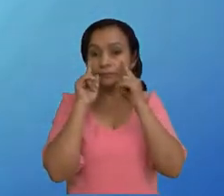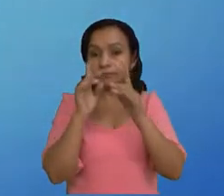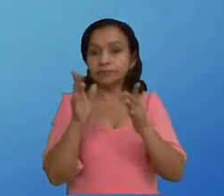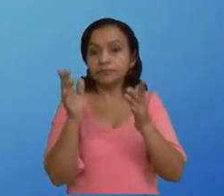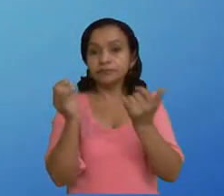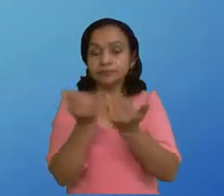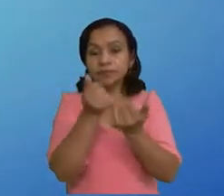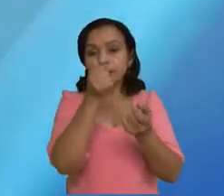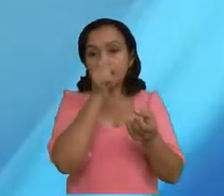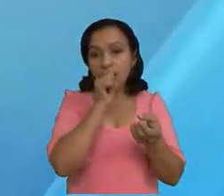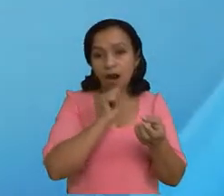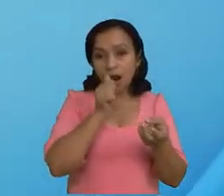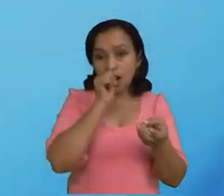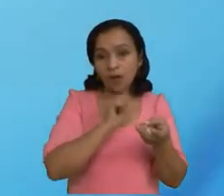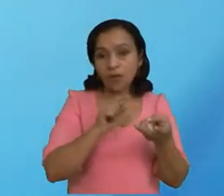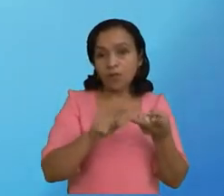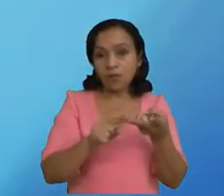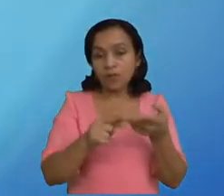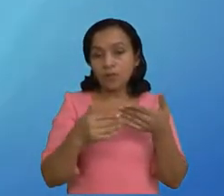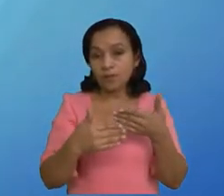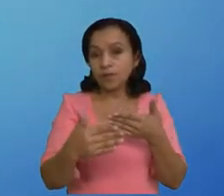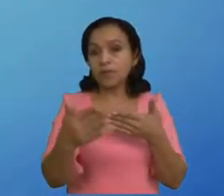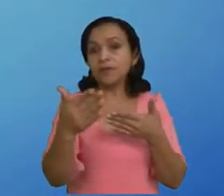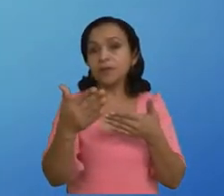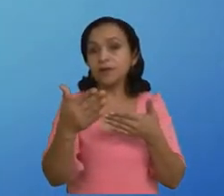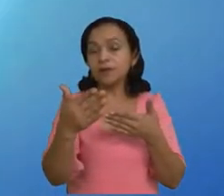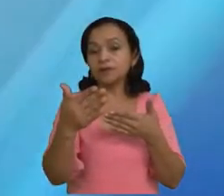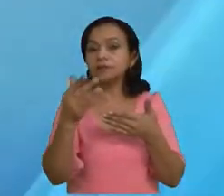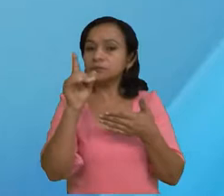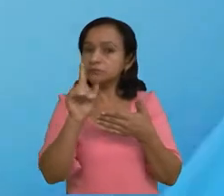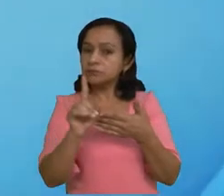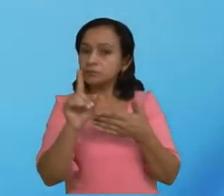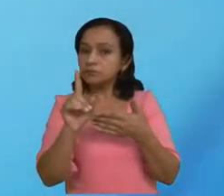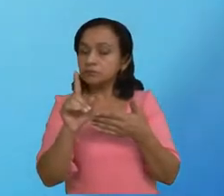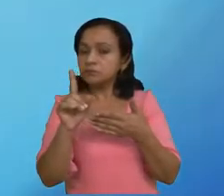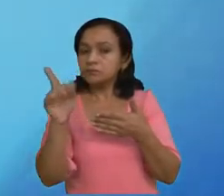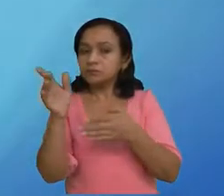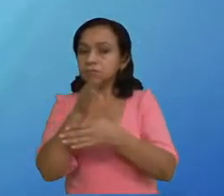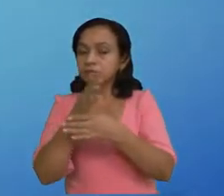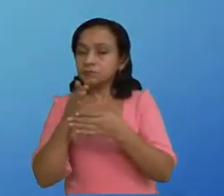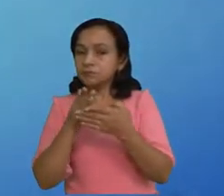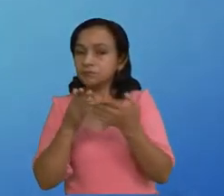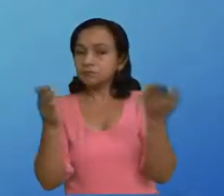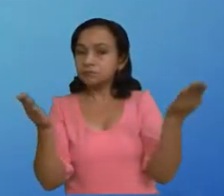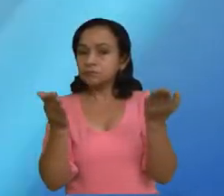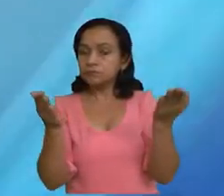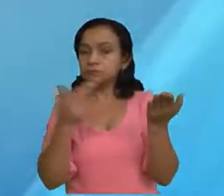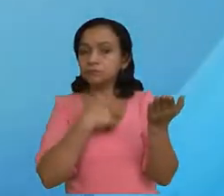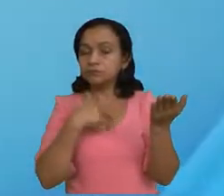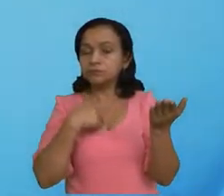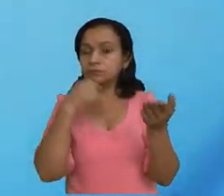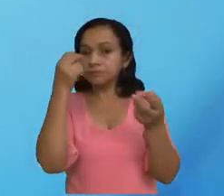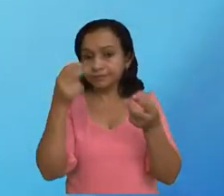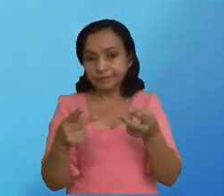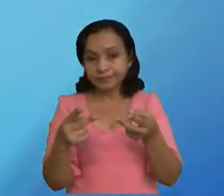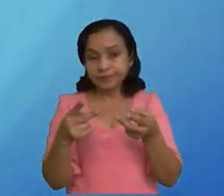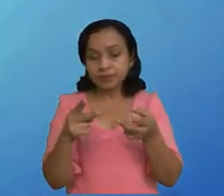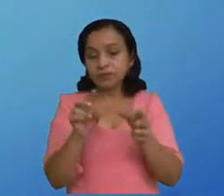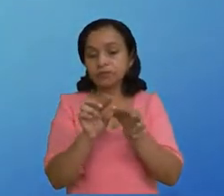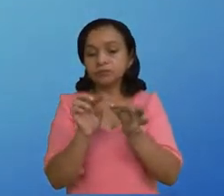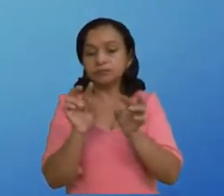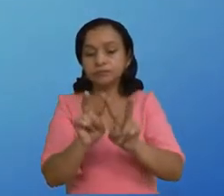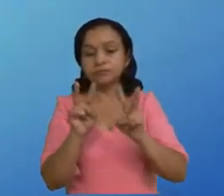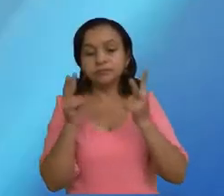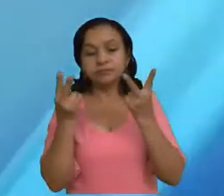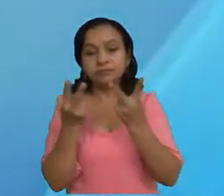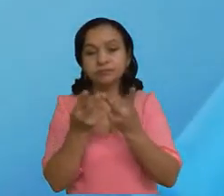de agua. Son inversiones en el primer caso de más de 2 millones, en el segundo caso las semillas de hortalizas de